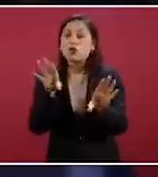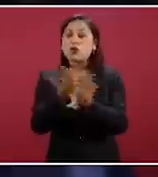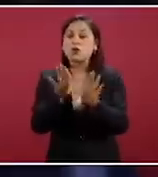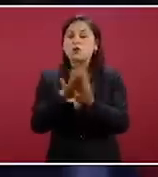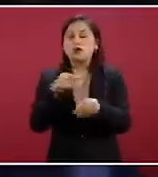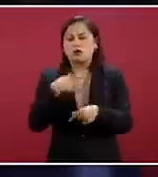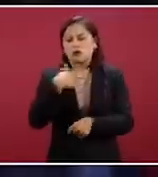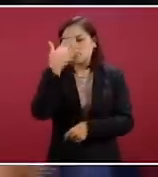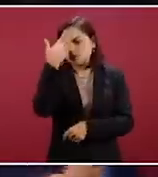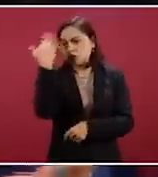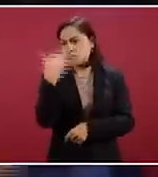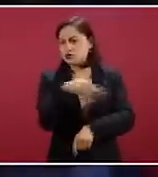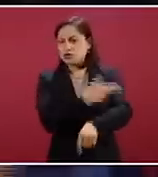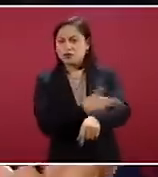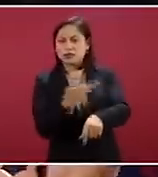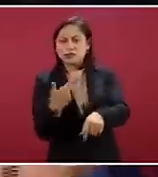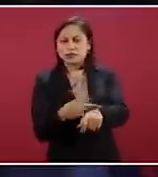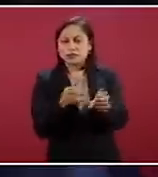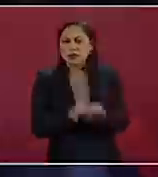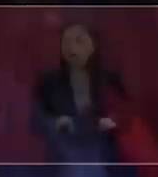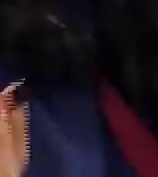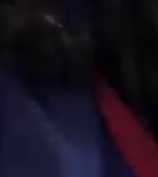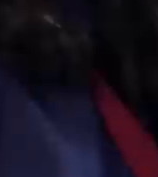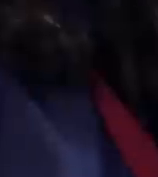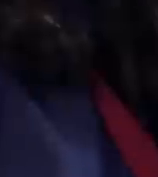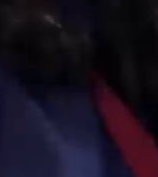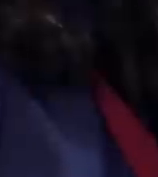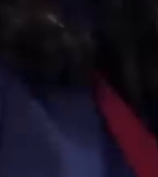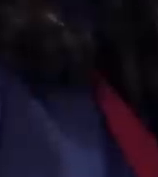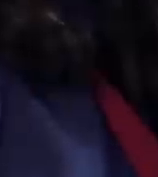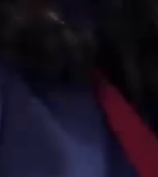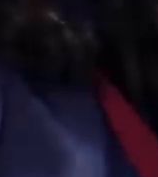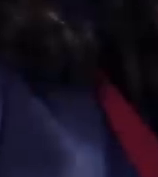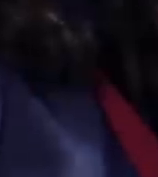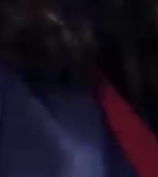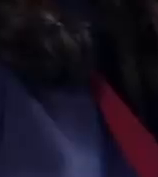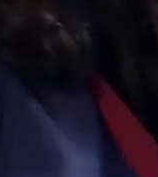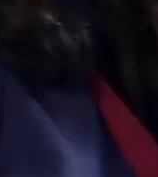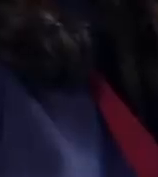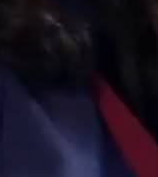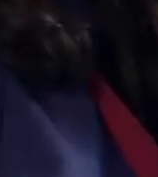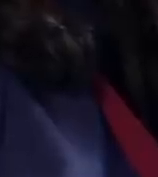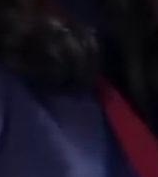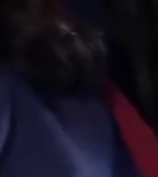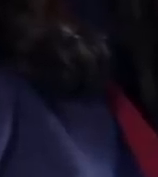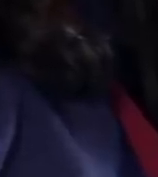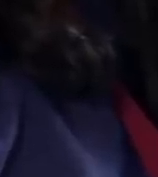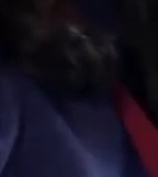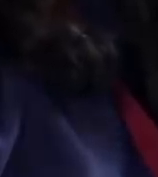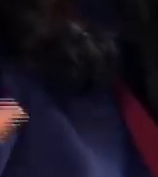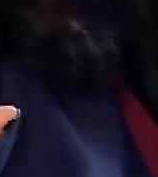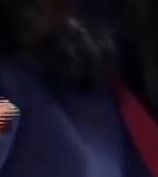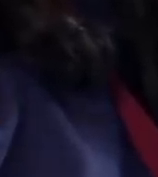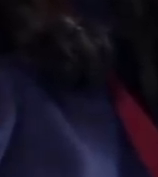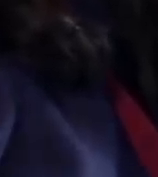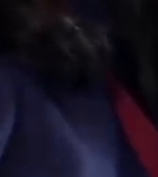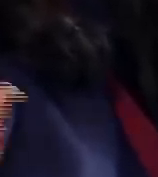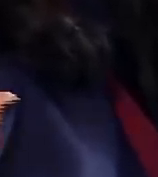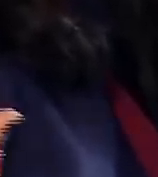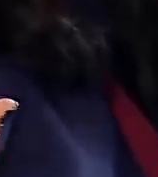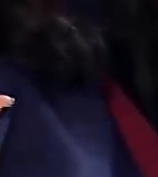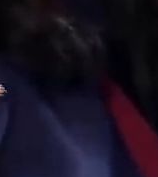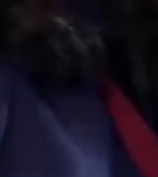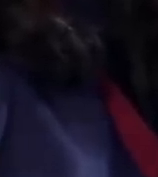honestidad, la experiencia, los conocimientos, porque a veces querer es poder, pero aunque se quiera no se puede. Yo se lo pregunto en